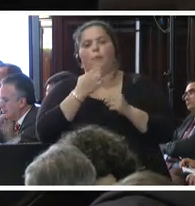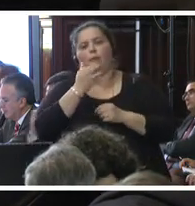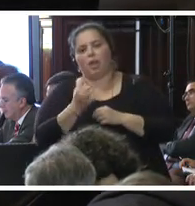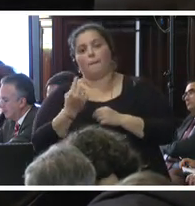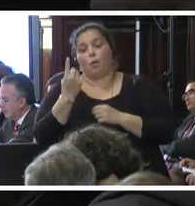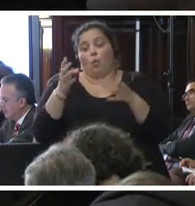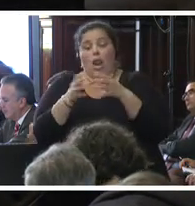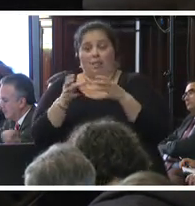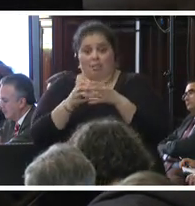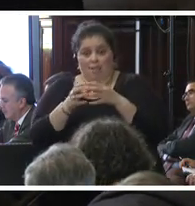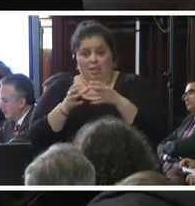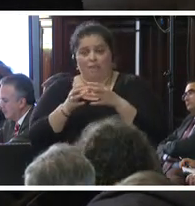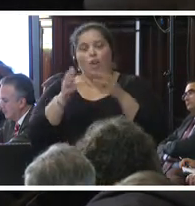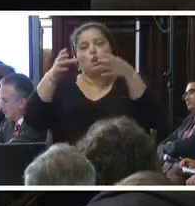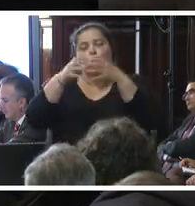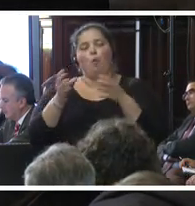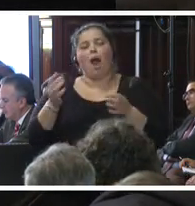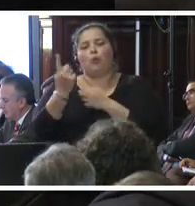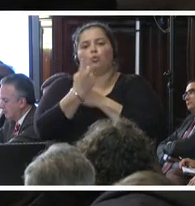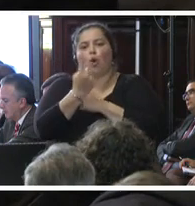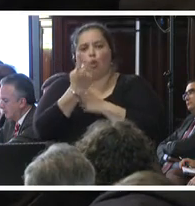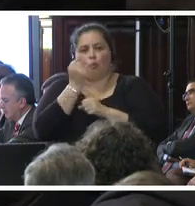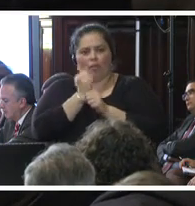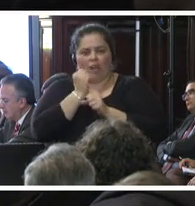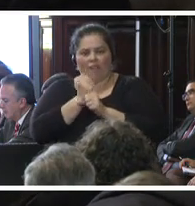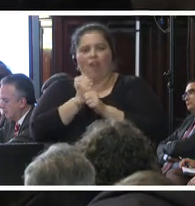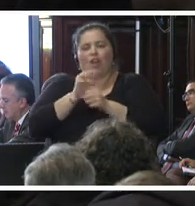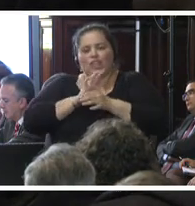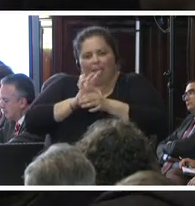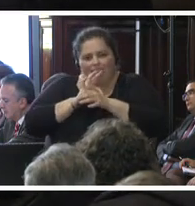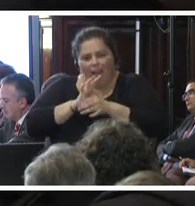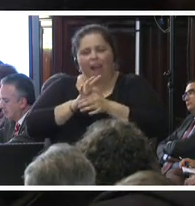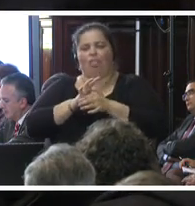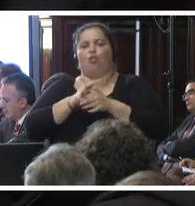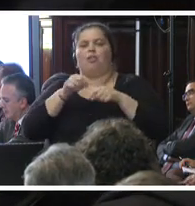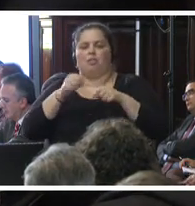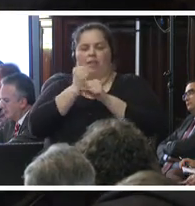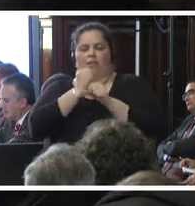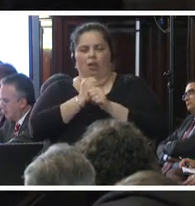y con el grupo autónomo de trabajo que nos ha guiado y nos ha orientado.